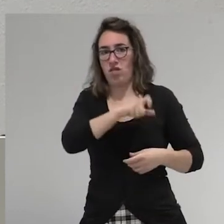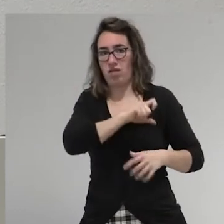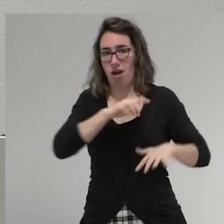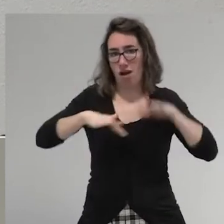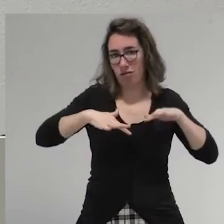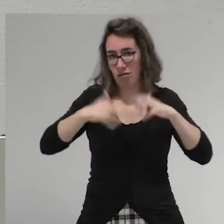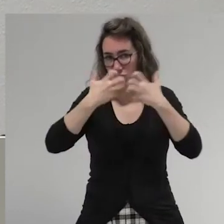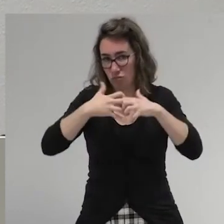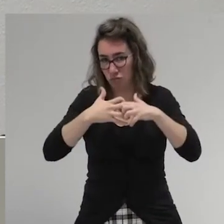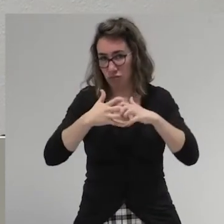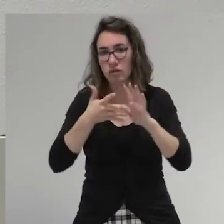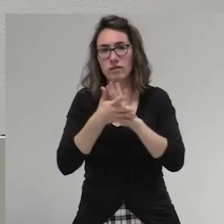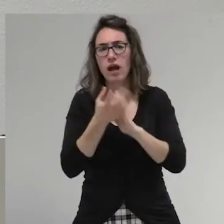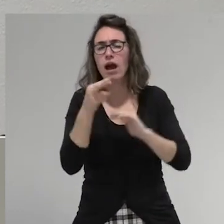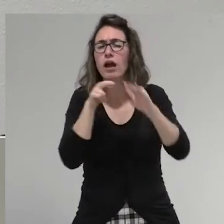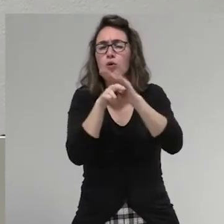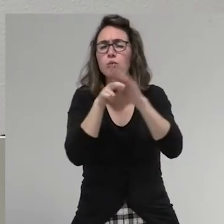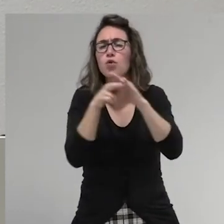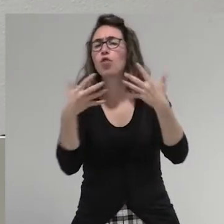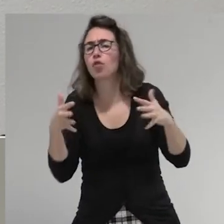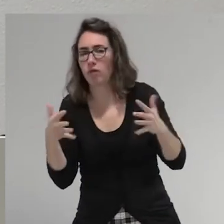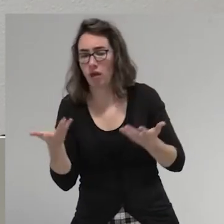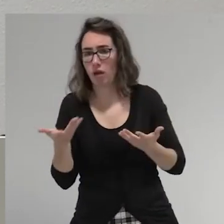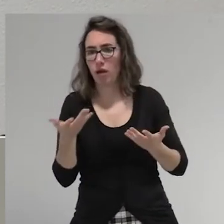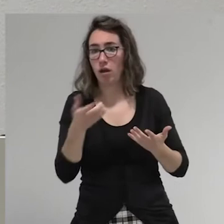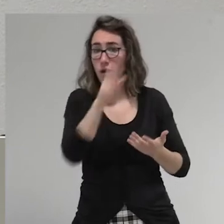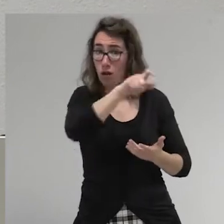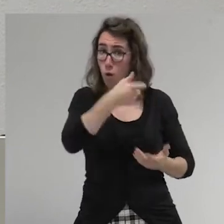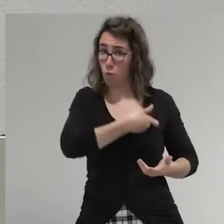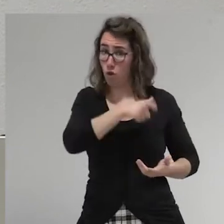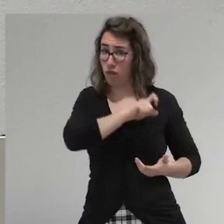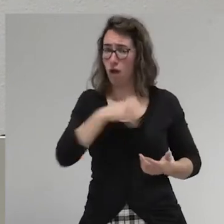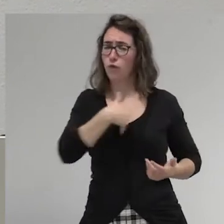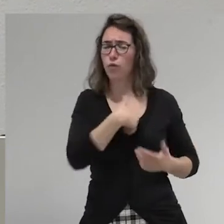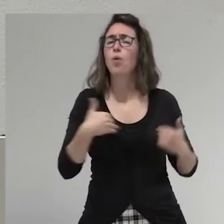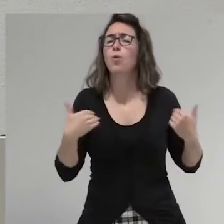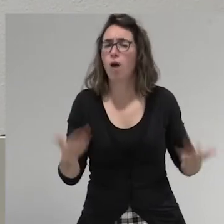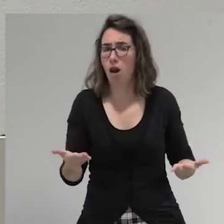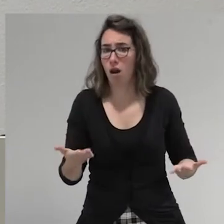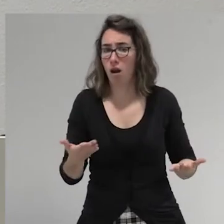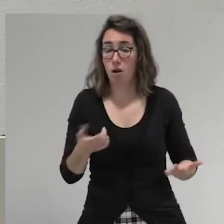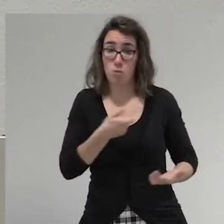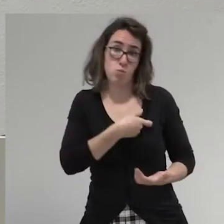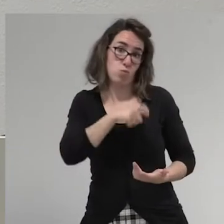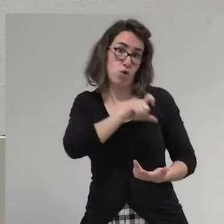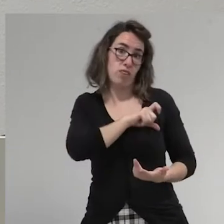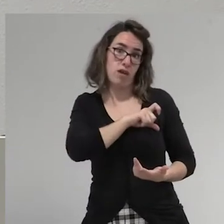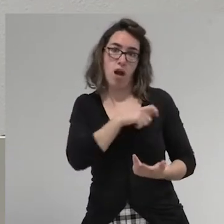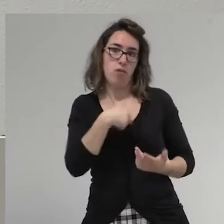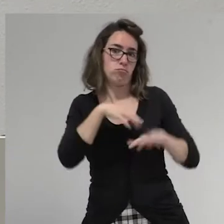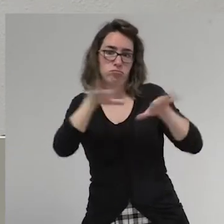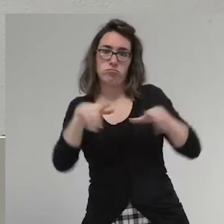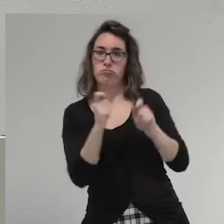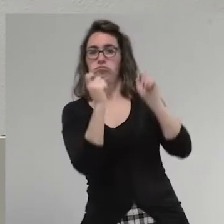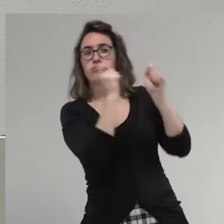¿dónde están los recursos y cuáles son las funciones que se le da a la policía? La policía, que es a quien le damos el monopolio de la